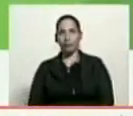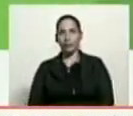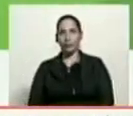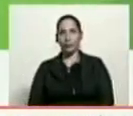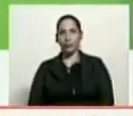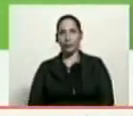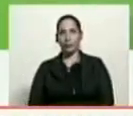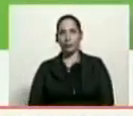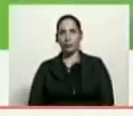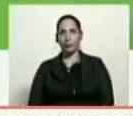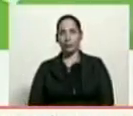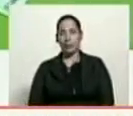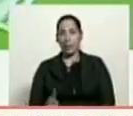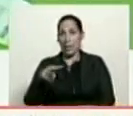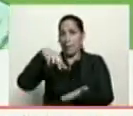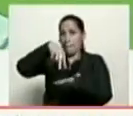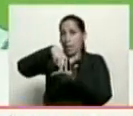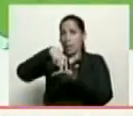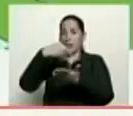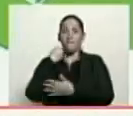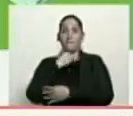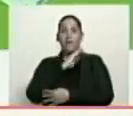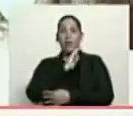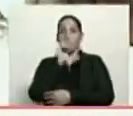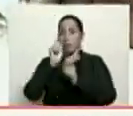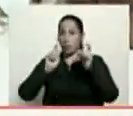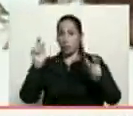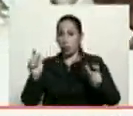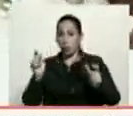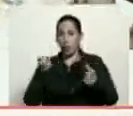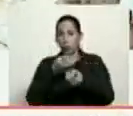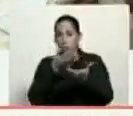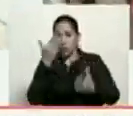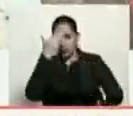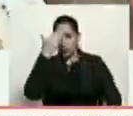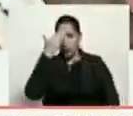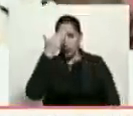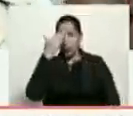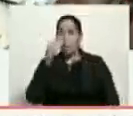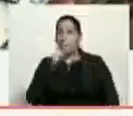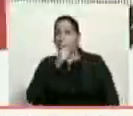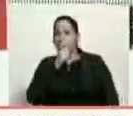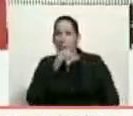Eso levanta, y a los enfermos. Así que a los señores ya mayores,